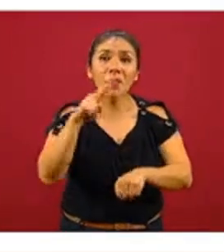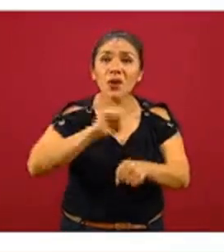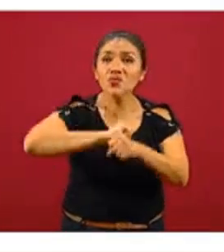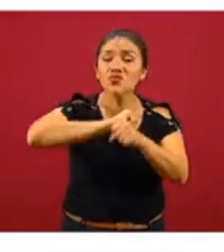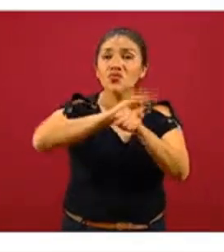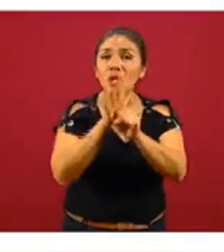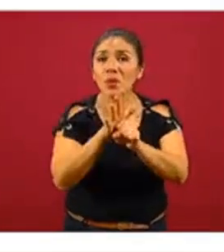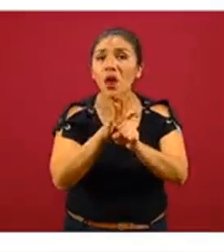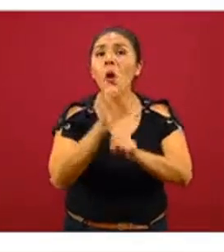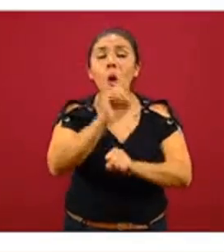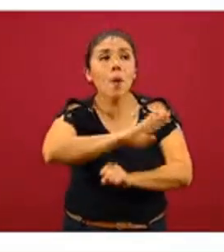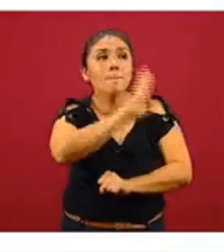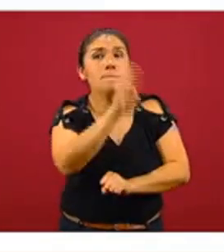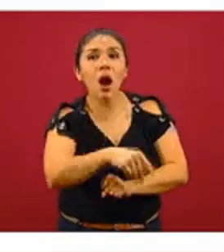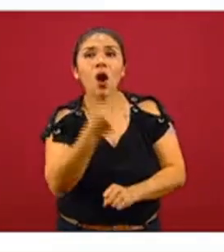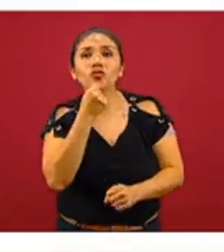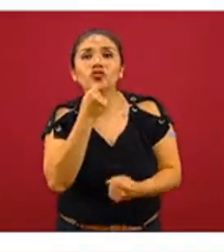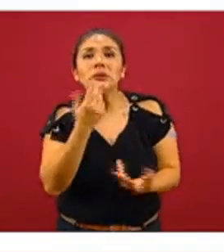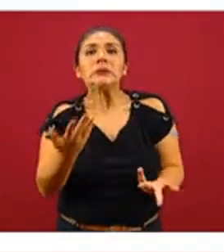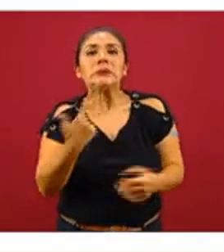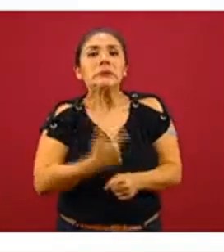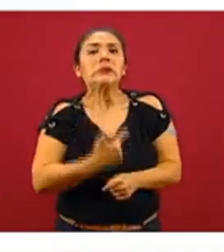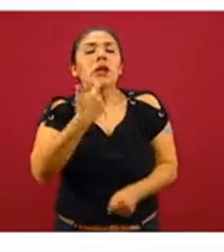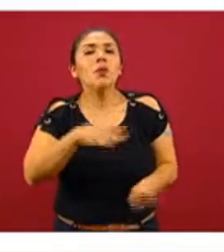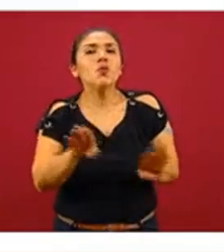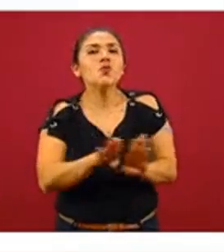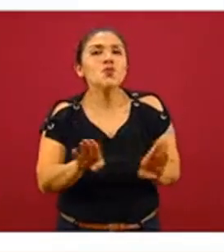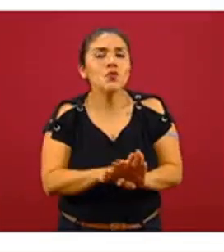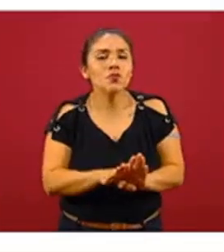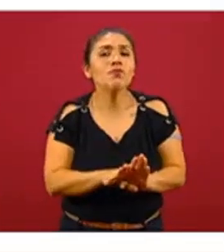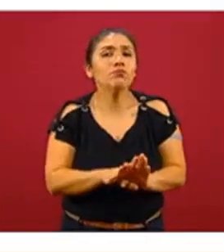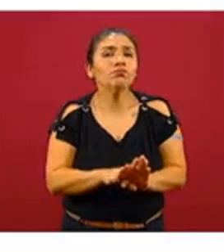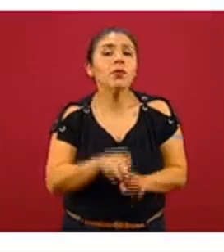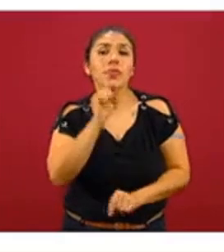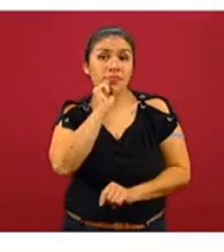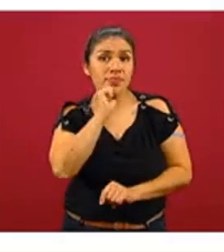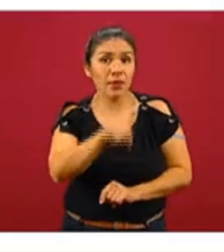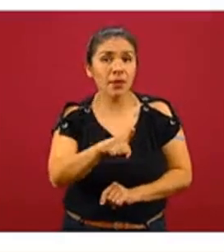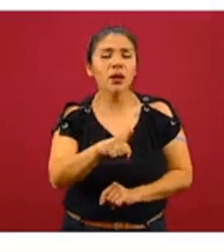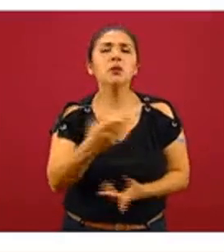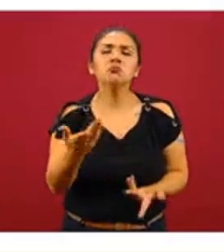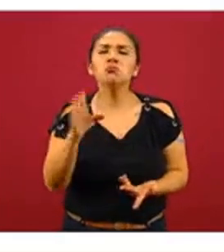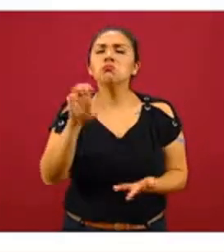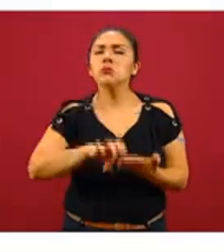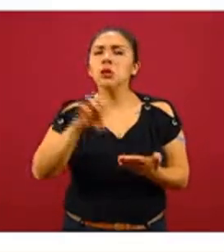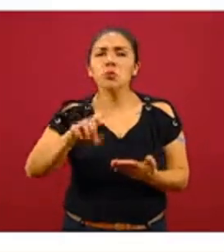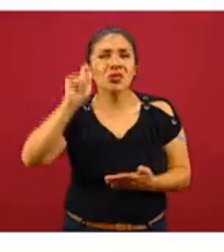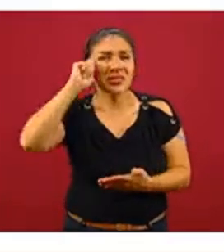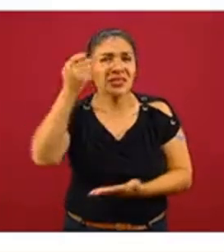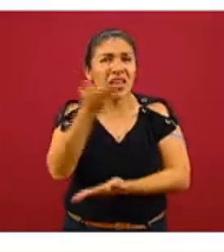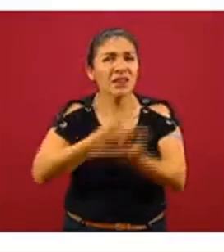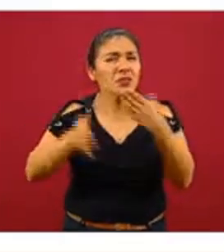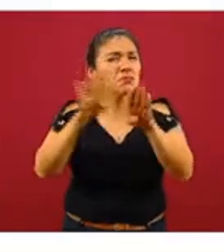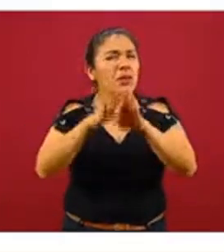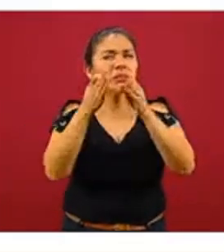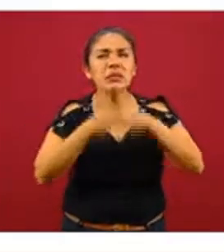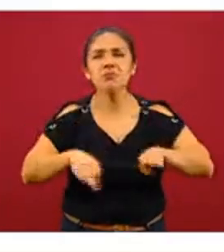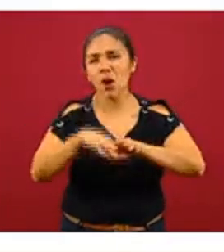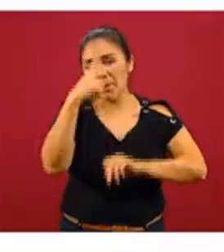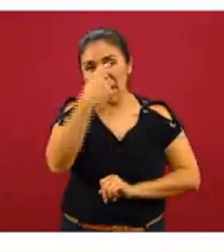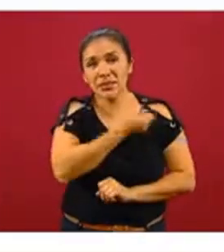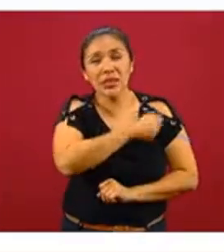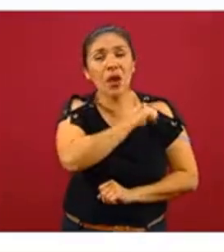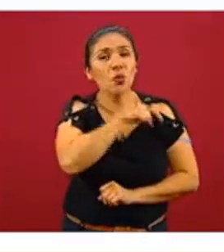COVID-19 o fallecen, los niños se van a ver afectados. Se ven afectados también cuando los servicios esenciales de salud que los